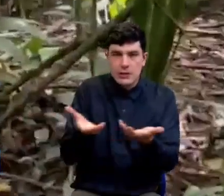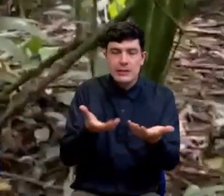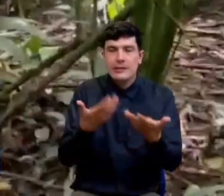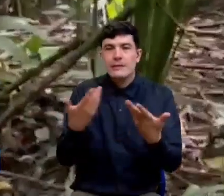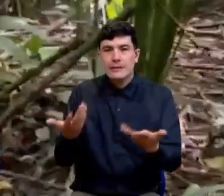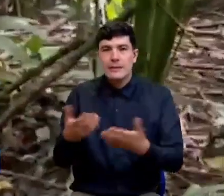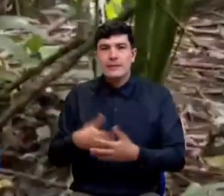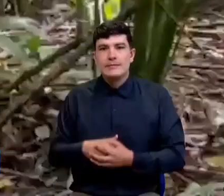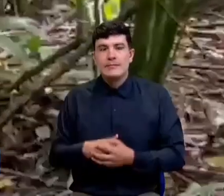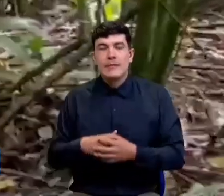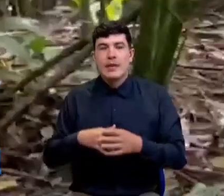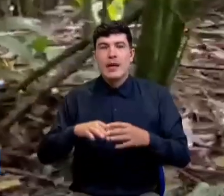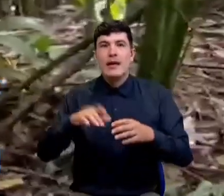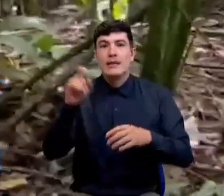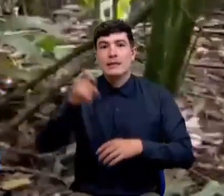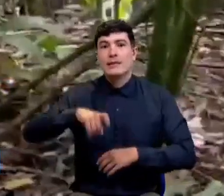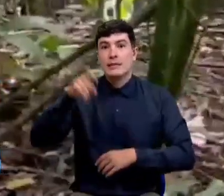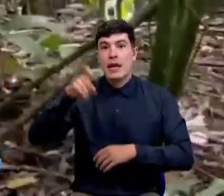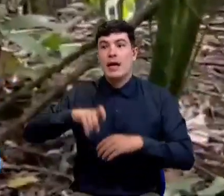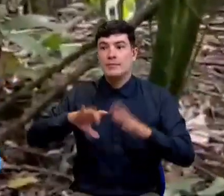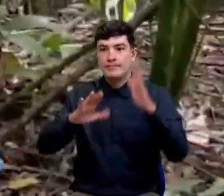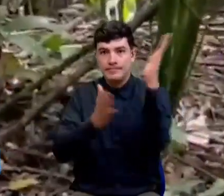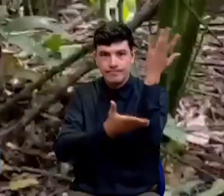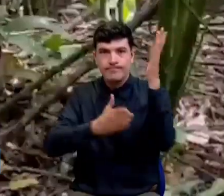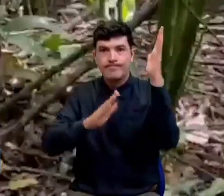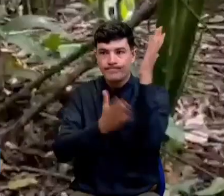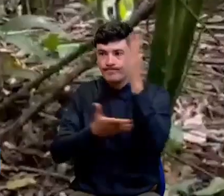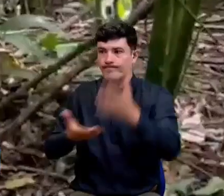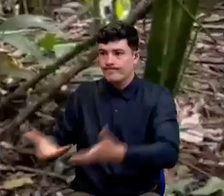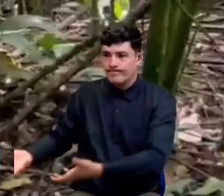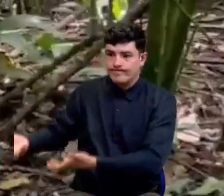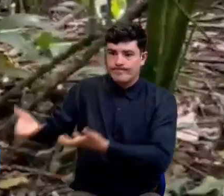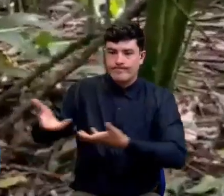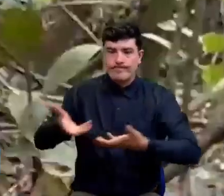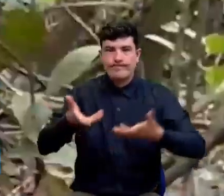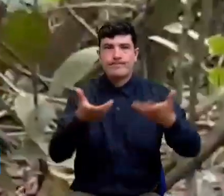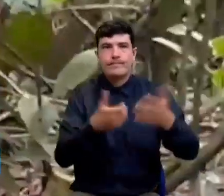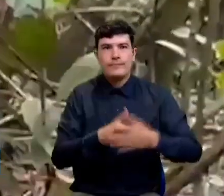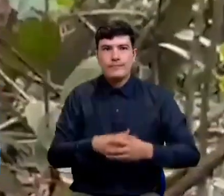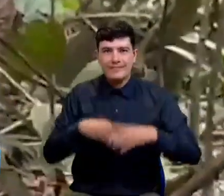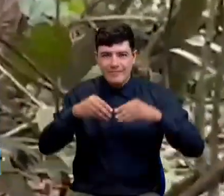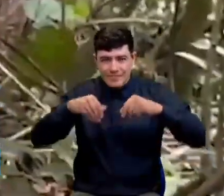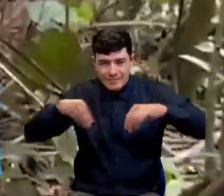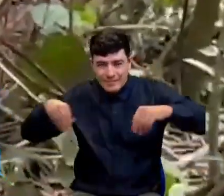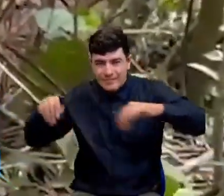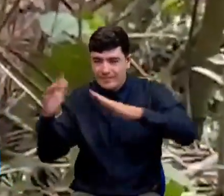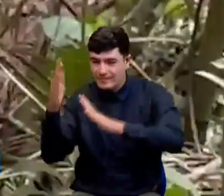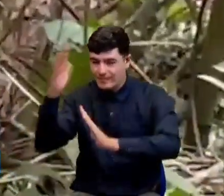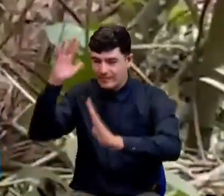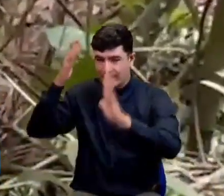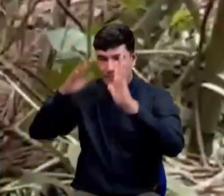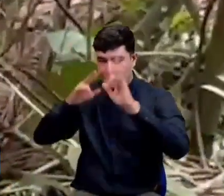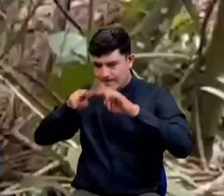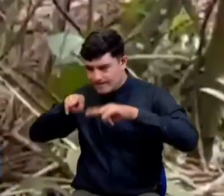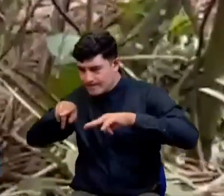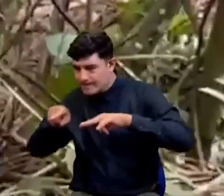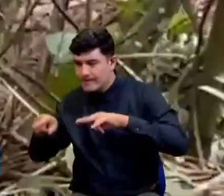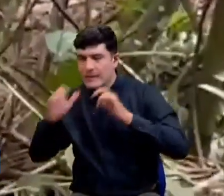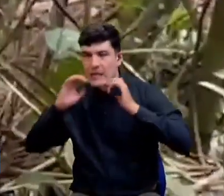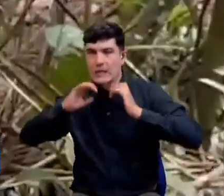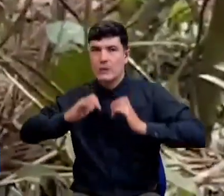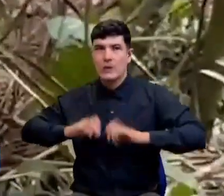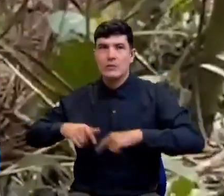de cortar unos árboles para hacer la extracción. Entre la tierra y los matorrales sobresalía el cuerpo de